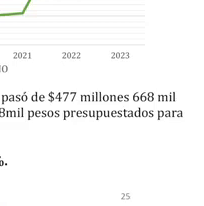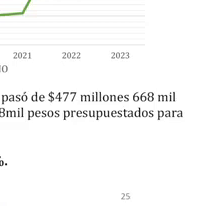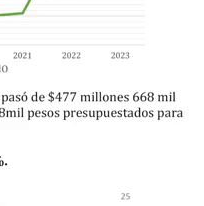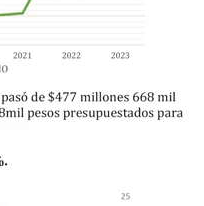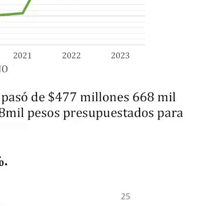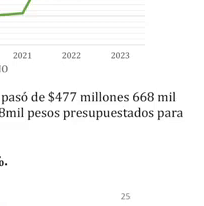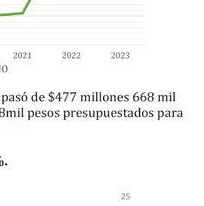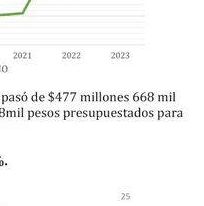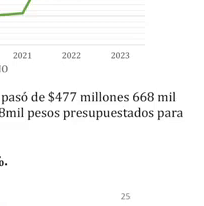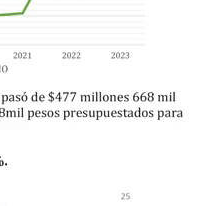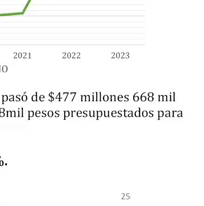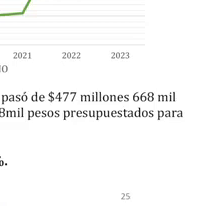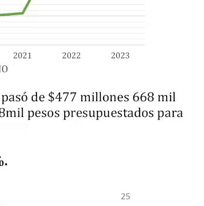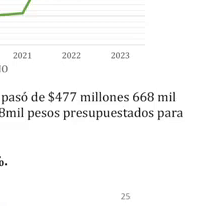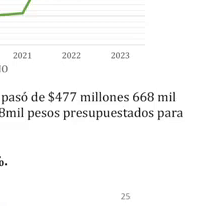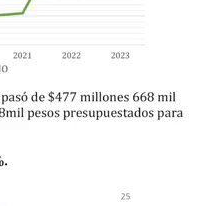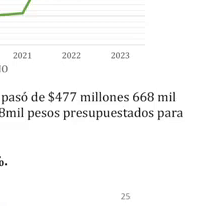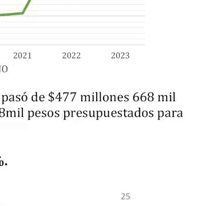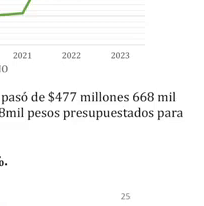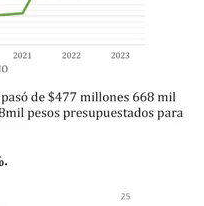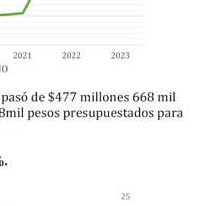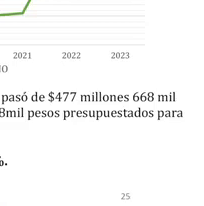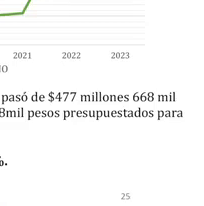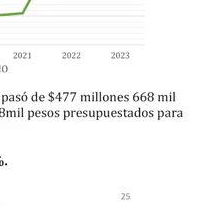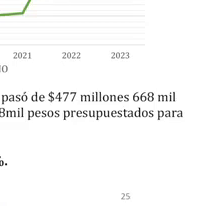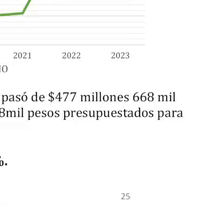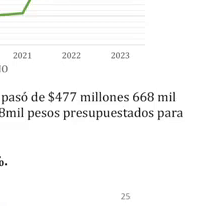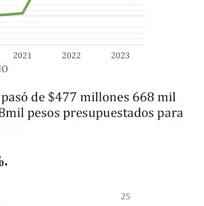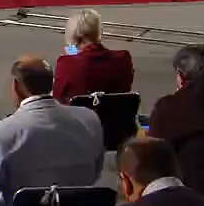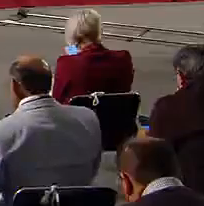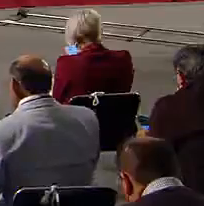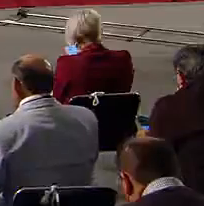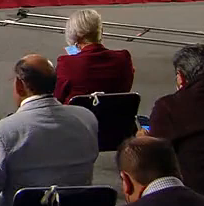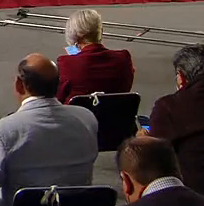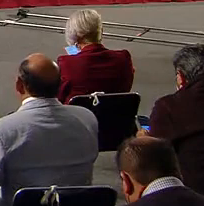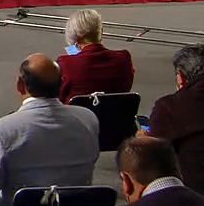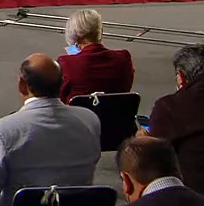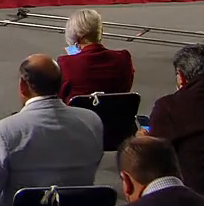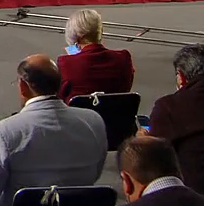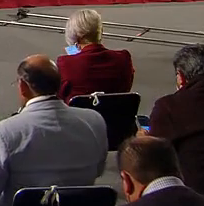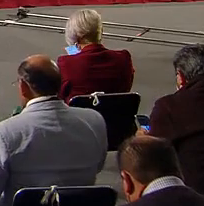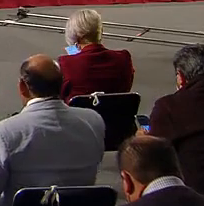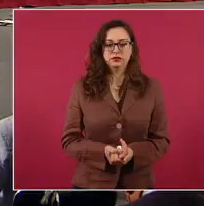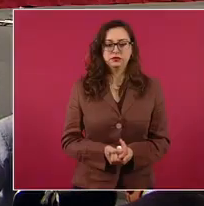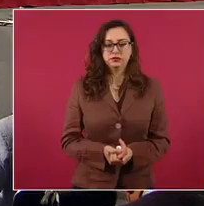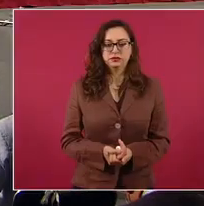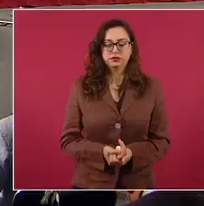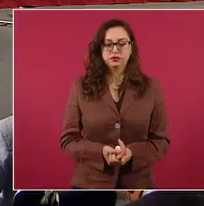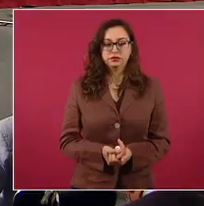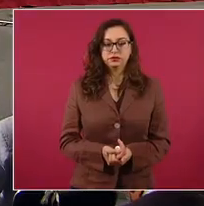la garantía y defensa de los derechos humanos. Es cuanto, señor presidente.